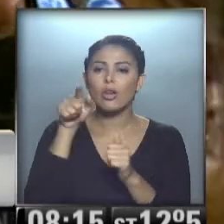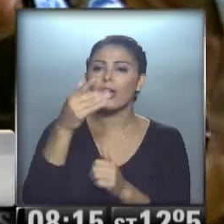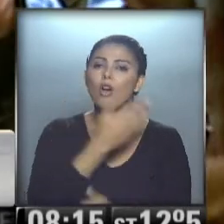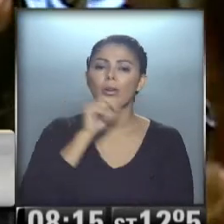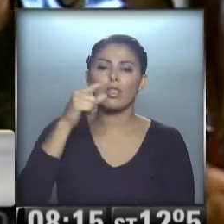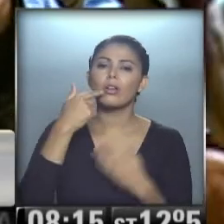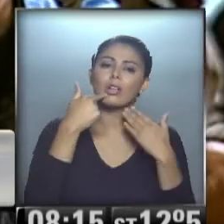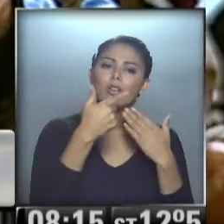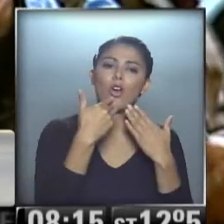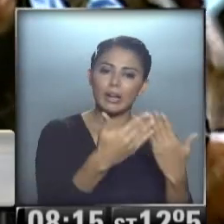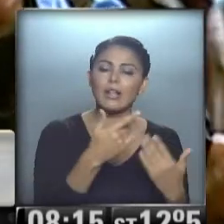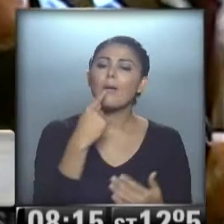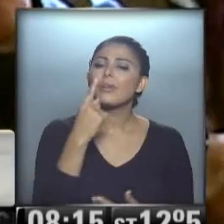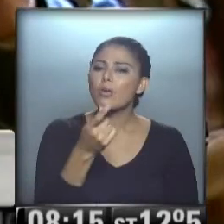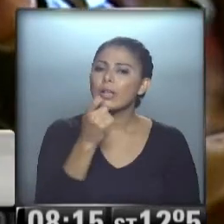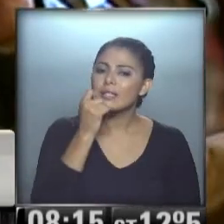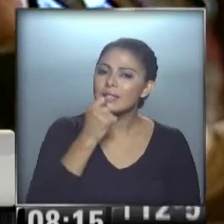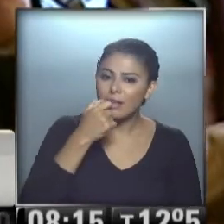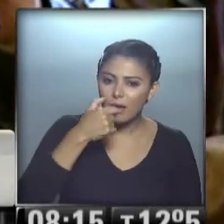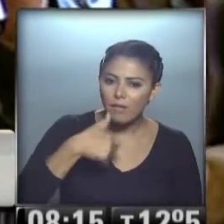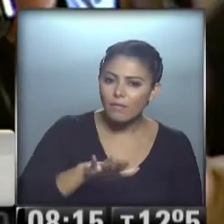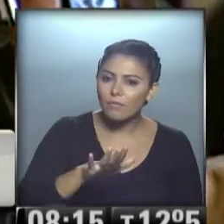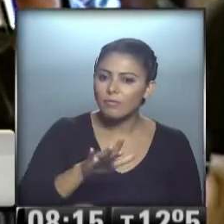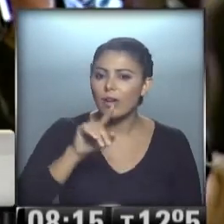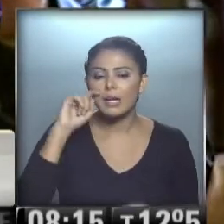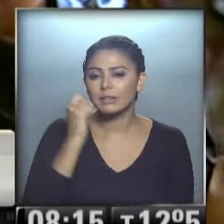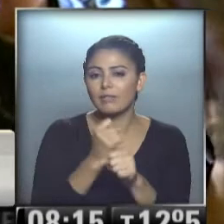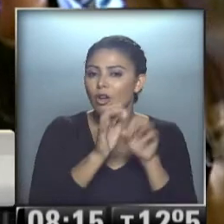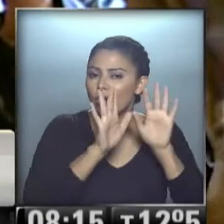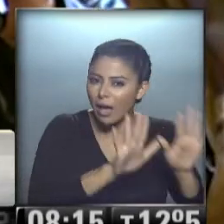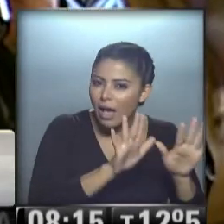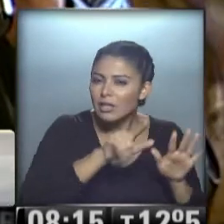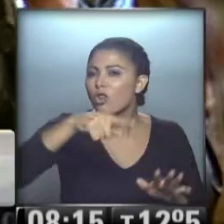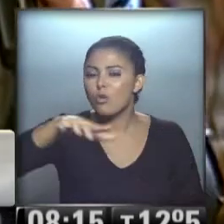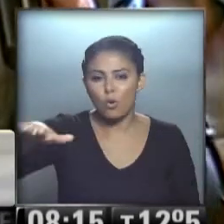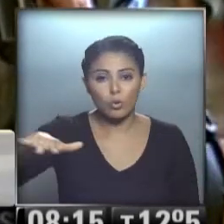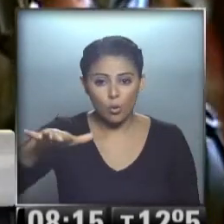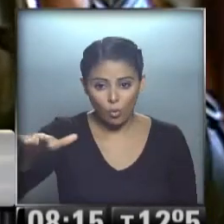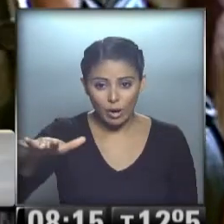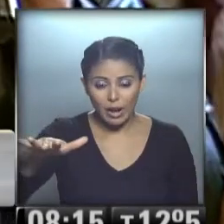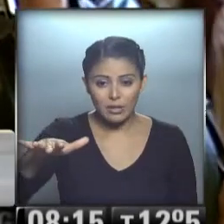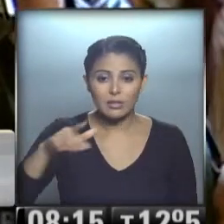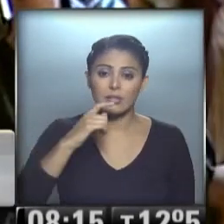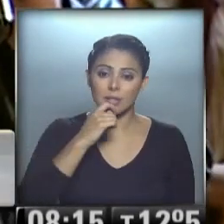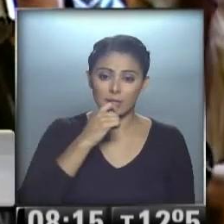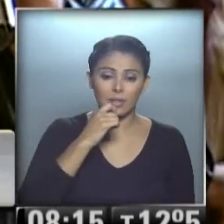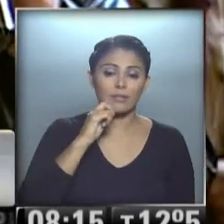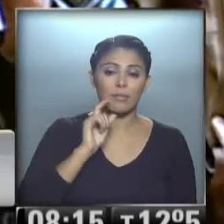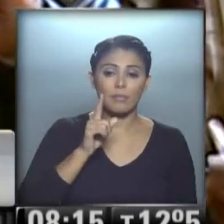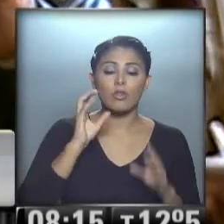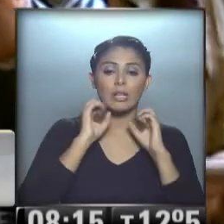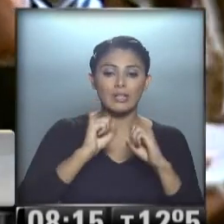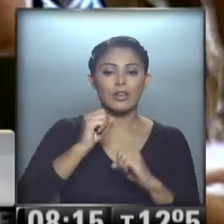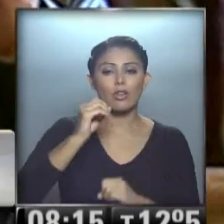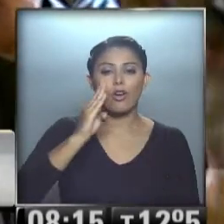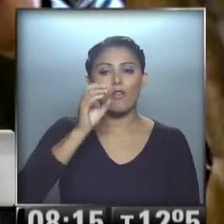Bonfatti, preguntarle si está previsto llevar operativos de esta magnitud en otras localidades. Habida cuenta que incluso el secretario